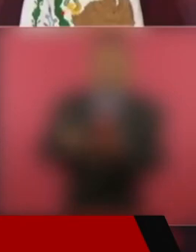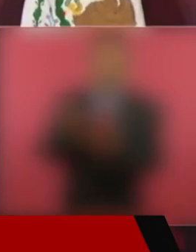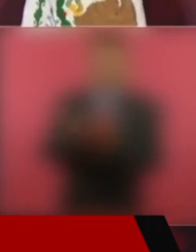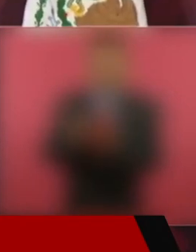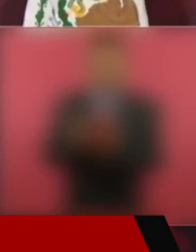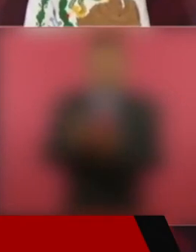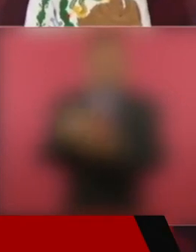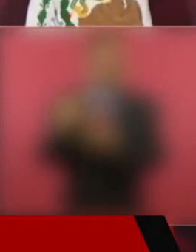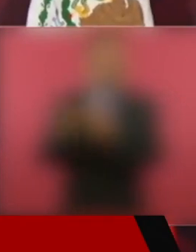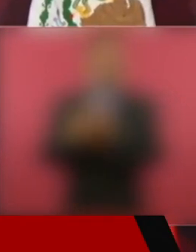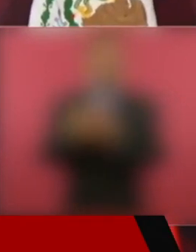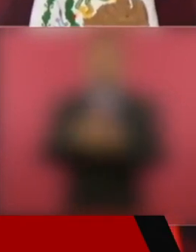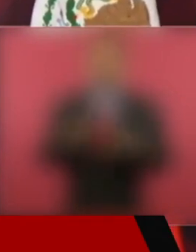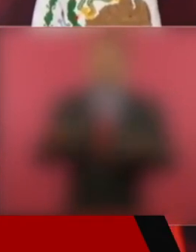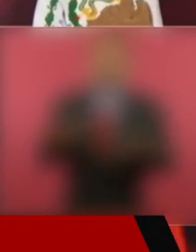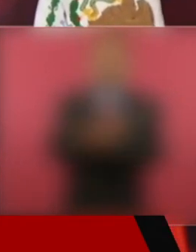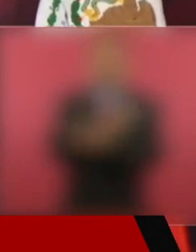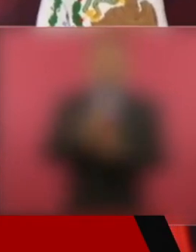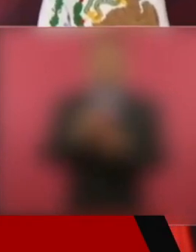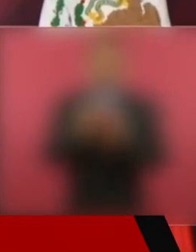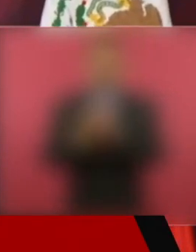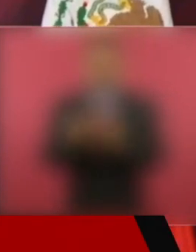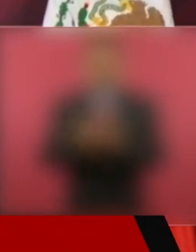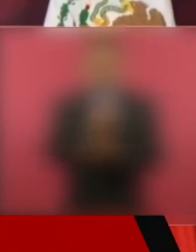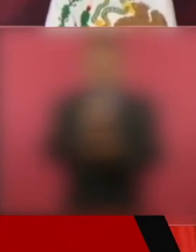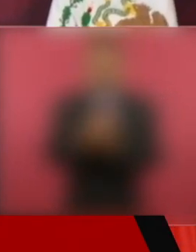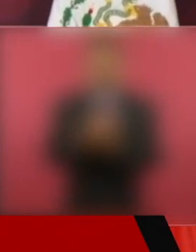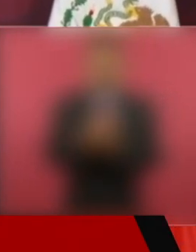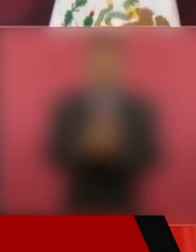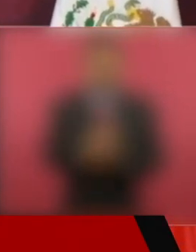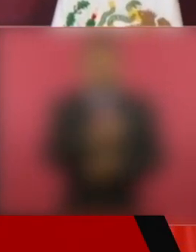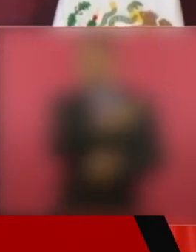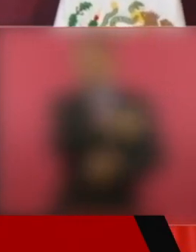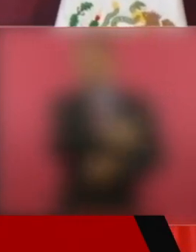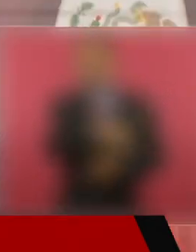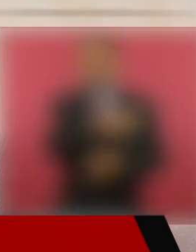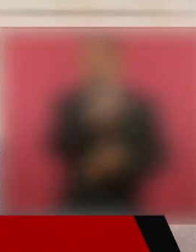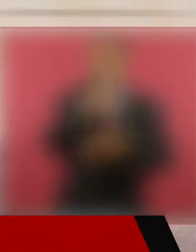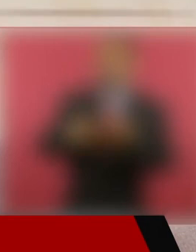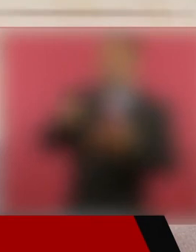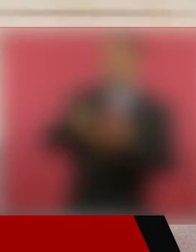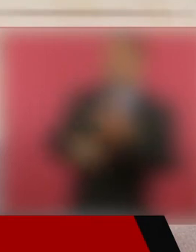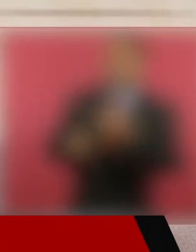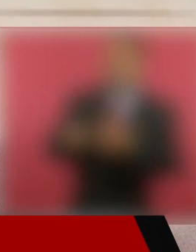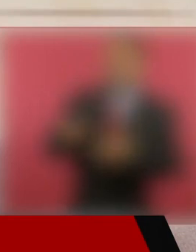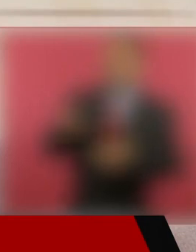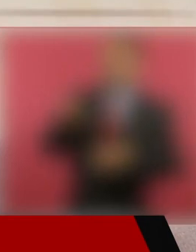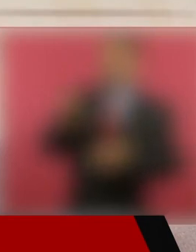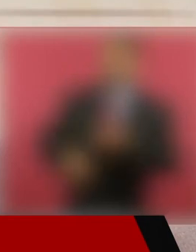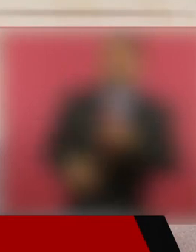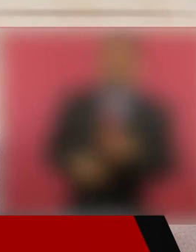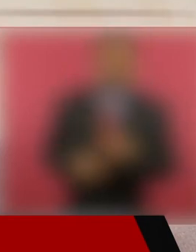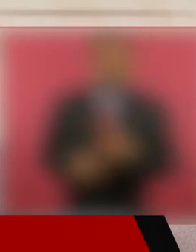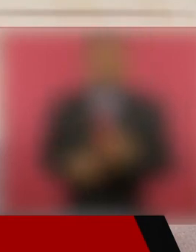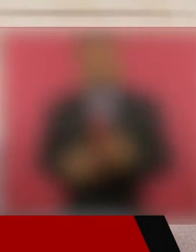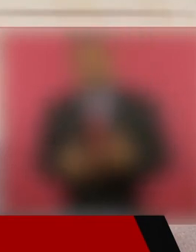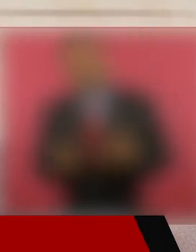violencia política contra las mujeres puede incluir violencia física, psicológica, sexual, patrimonial.